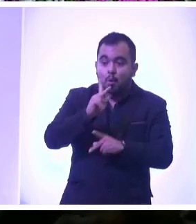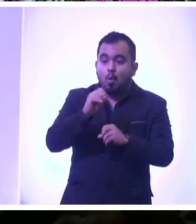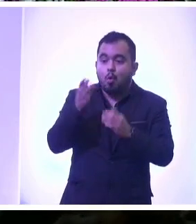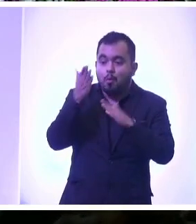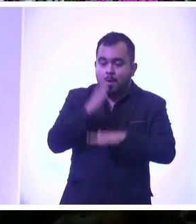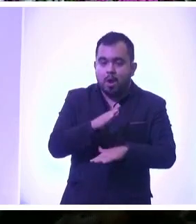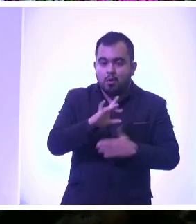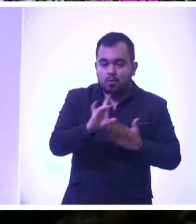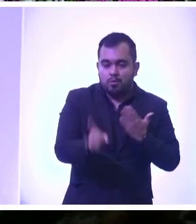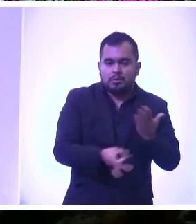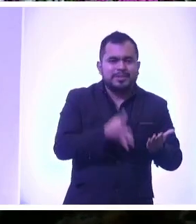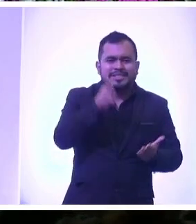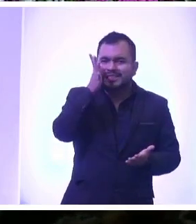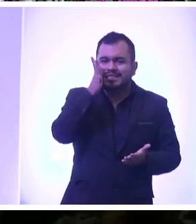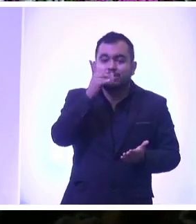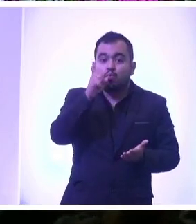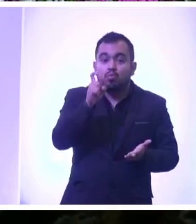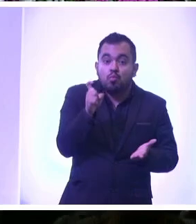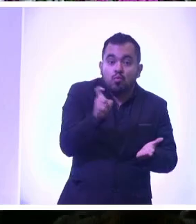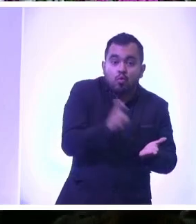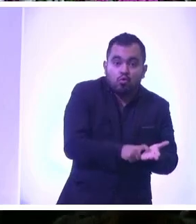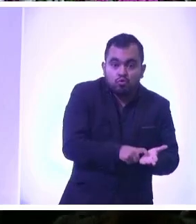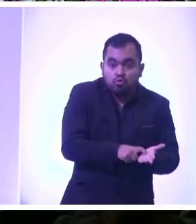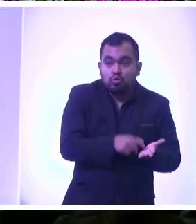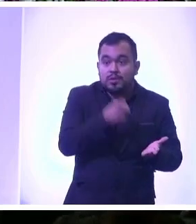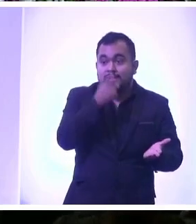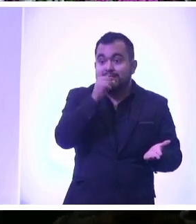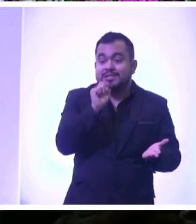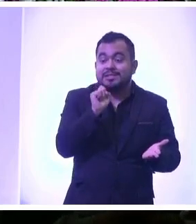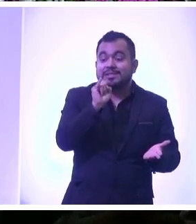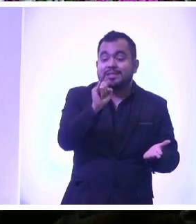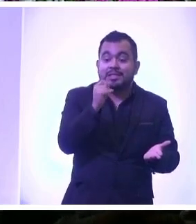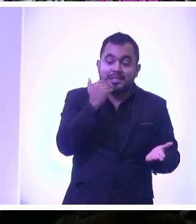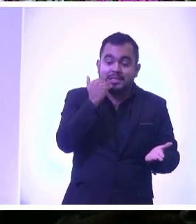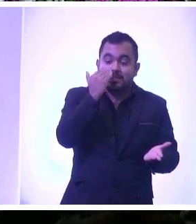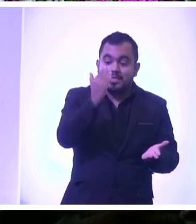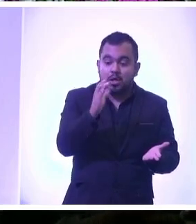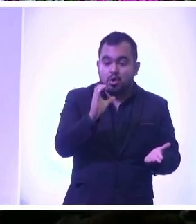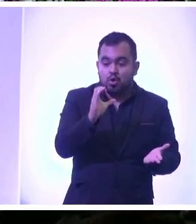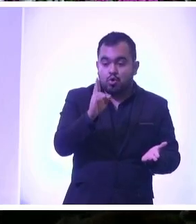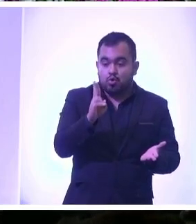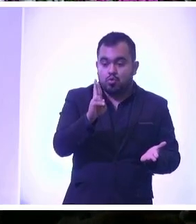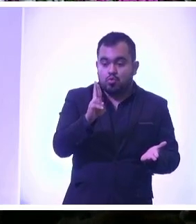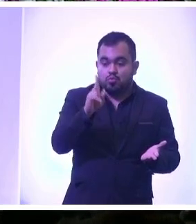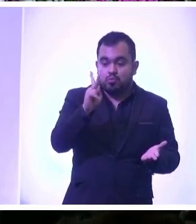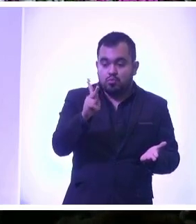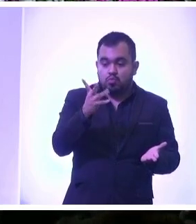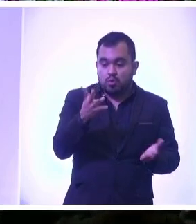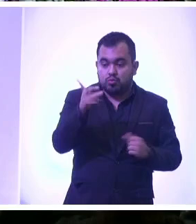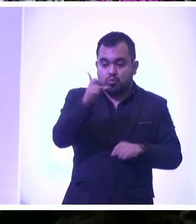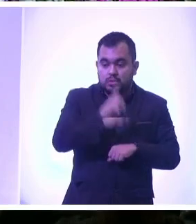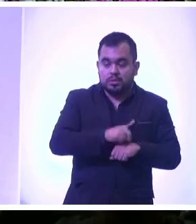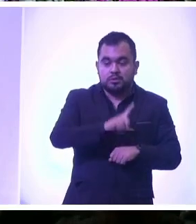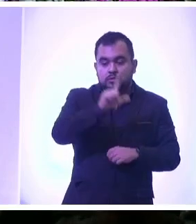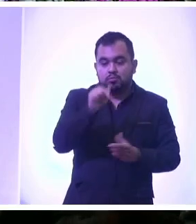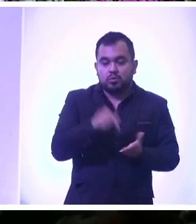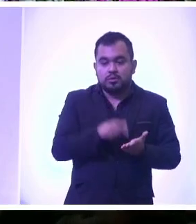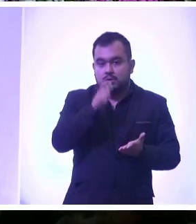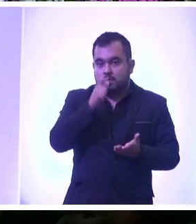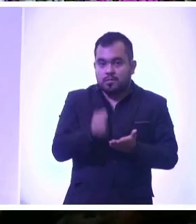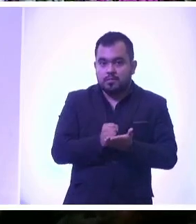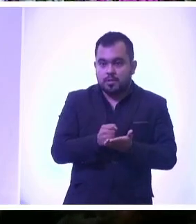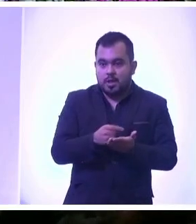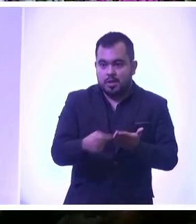juro que con una llamada o con un botón con decir sí sí quiero le pones tu curv y a los 4 días te llega una tarjeta